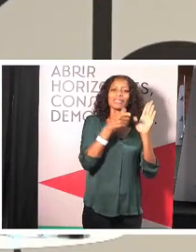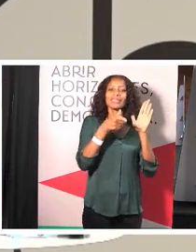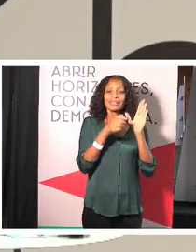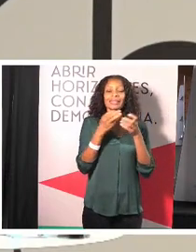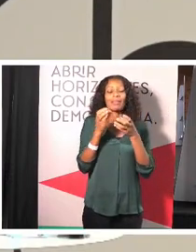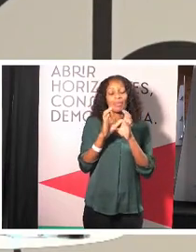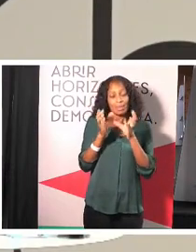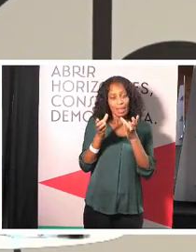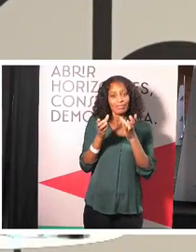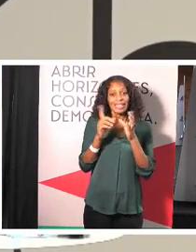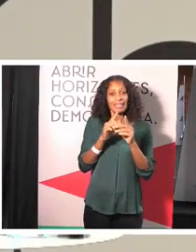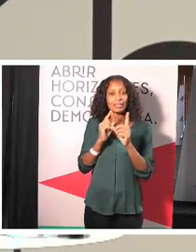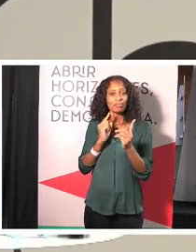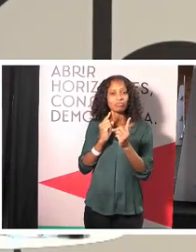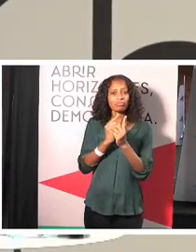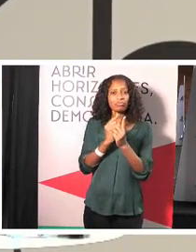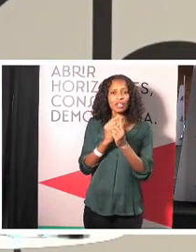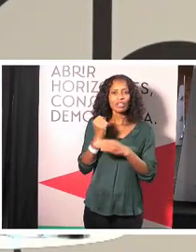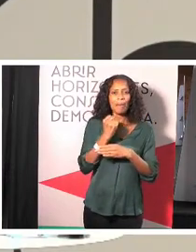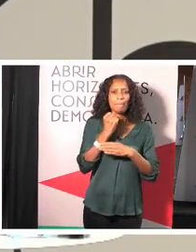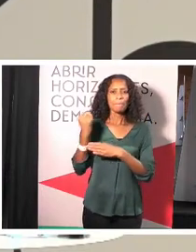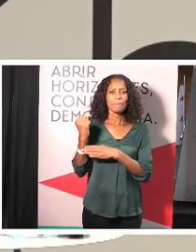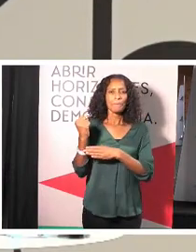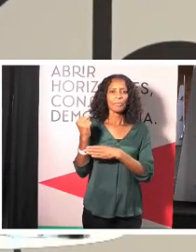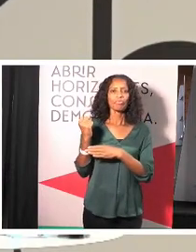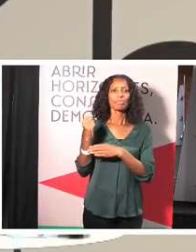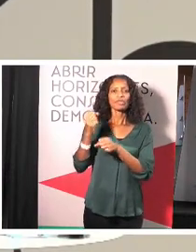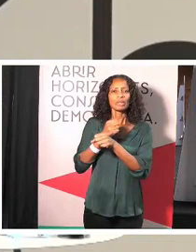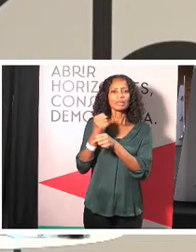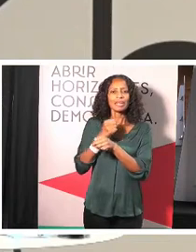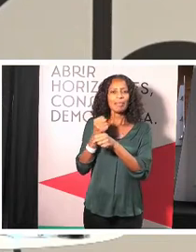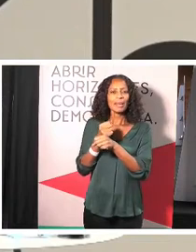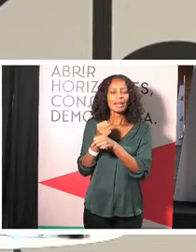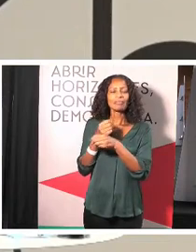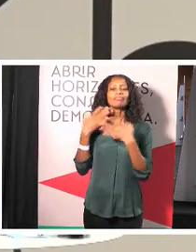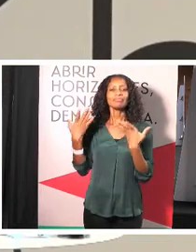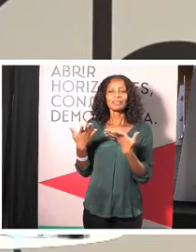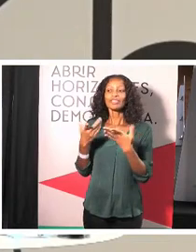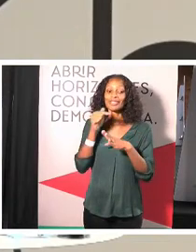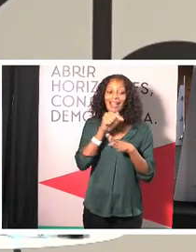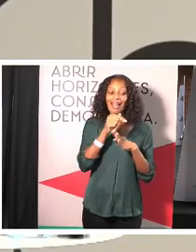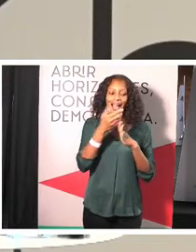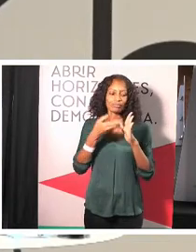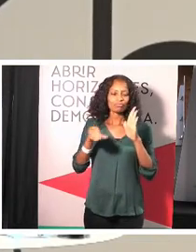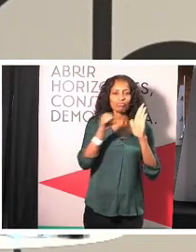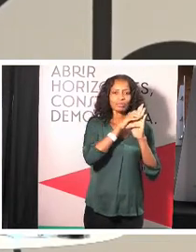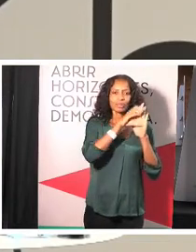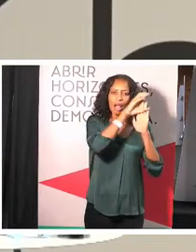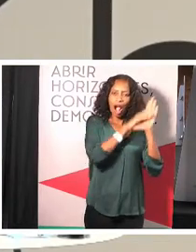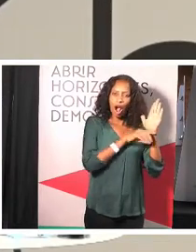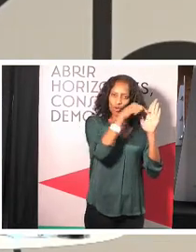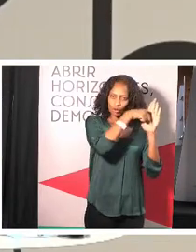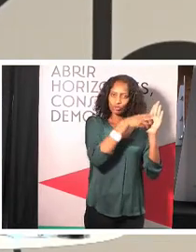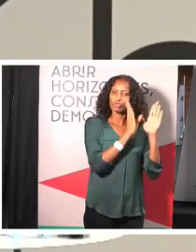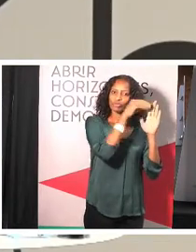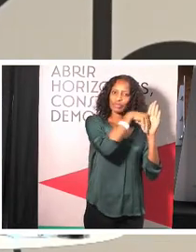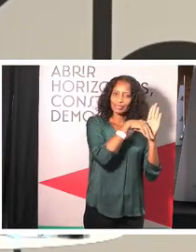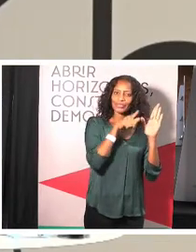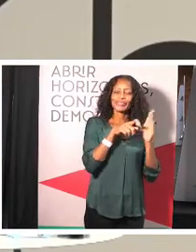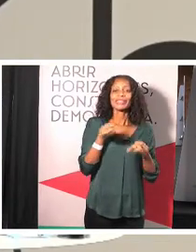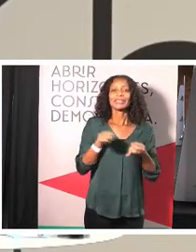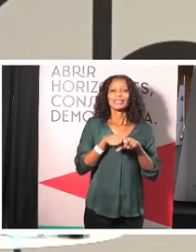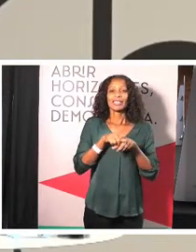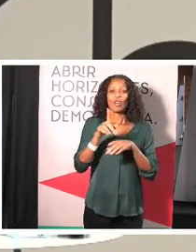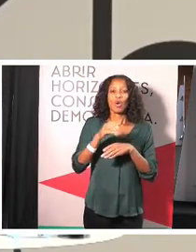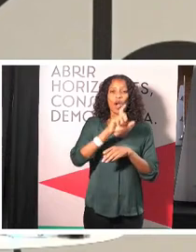el contrapoder obrero dentro de la Constitución y va a crear eso que en Italia se llama, o que previamente en el